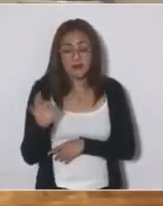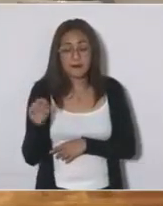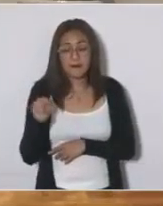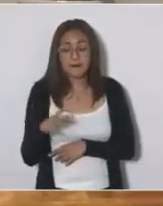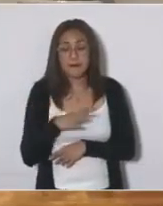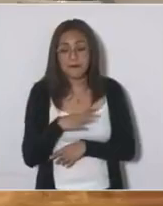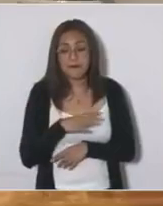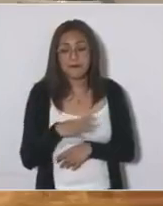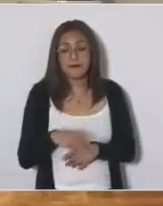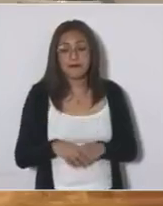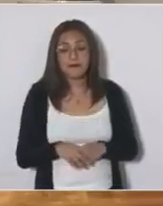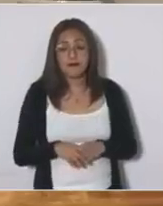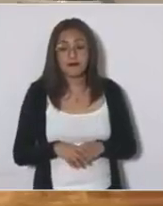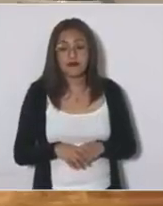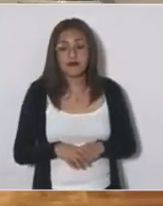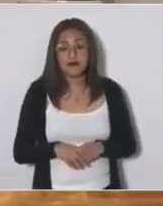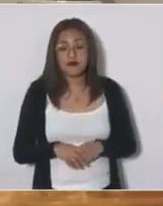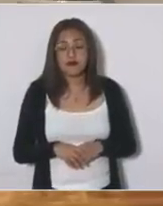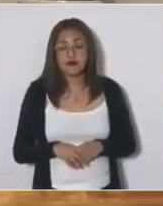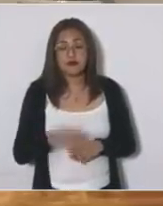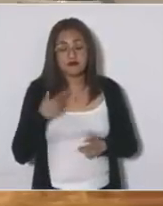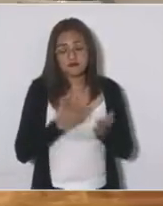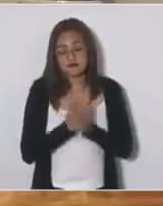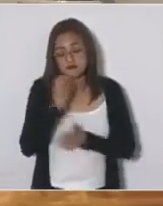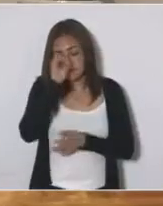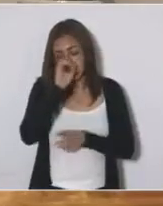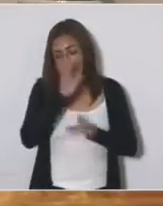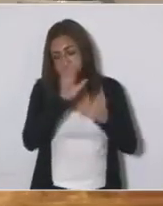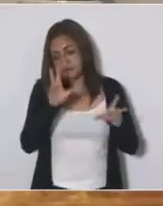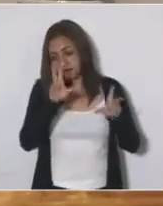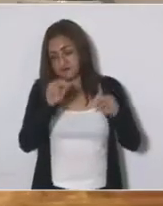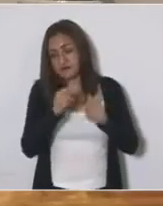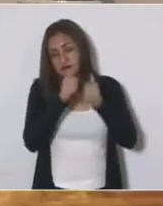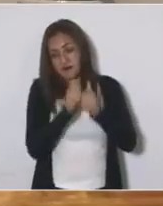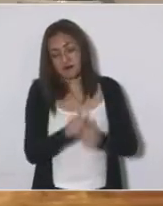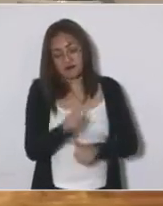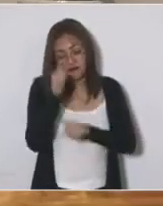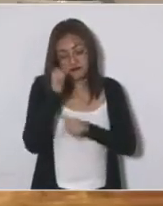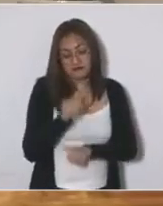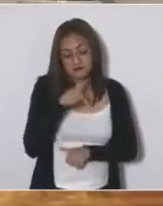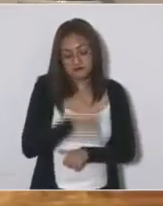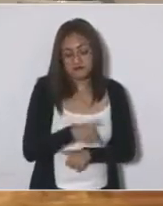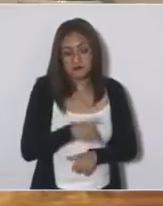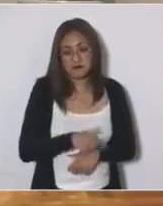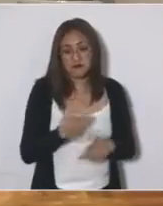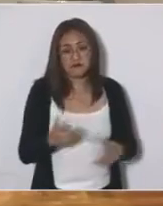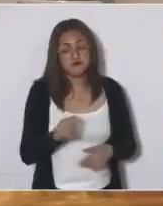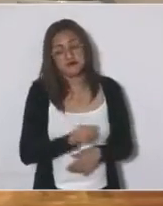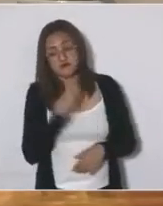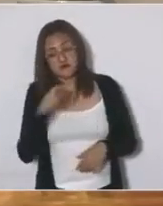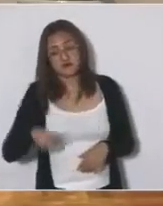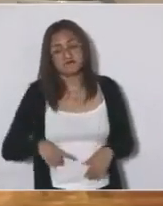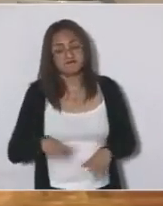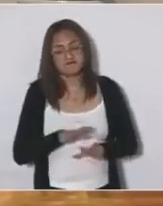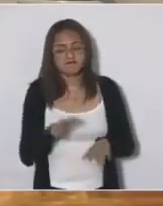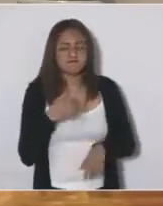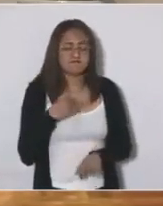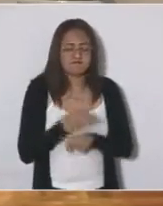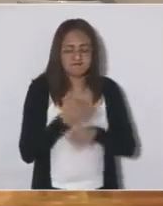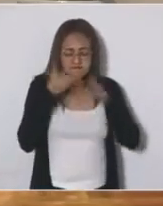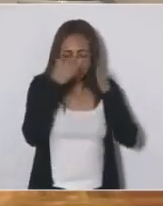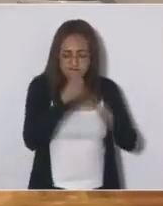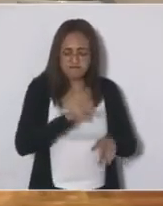libertades yo no voy a opinar sobre la permanencia en los cargos de otros gobiernos no